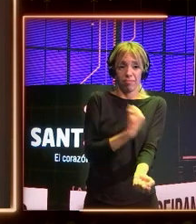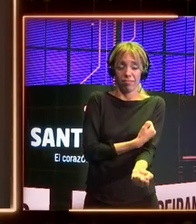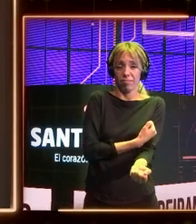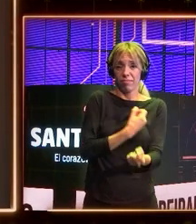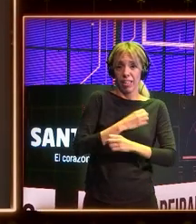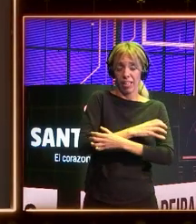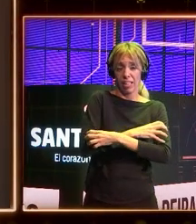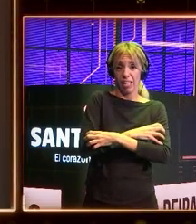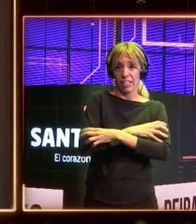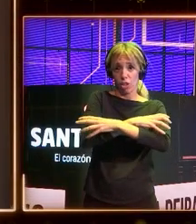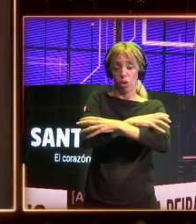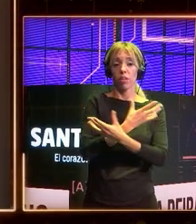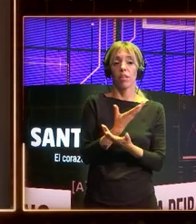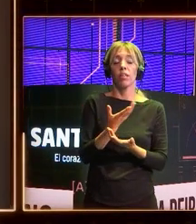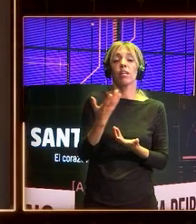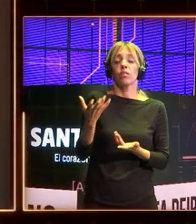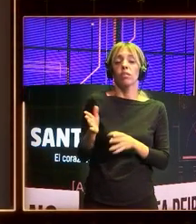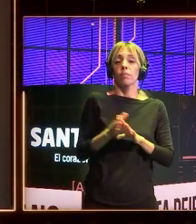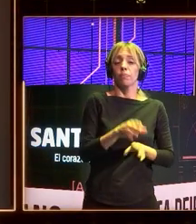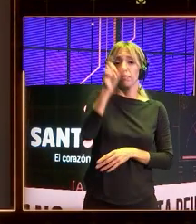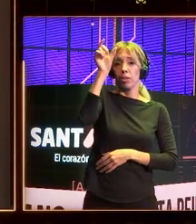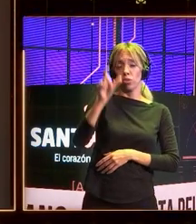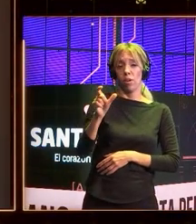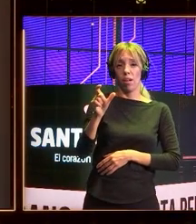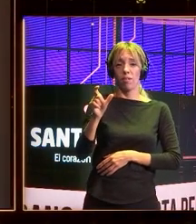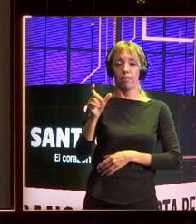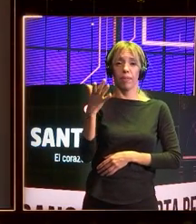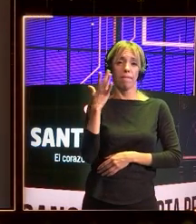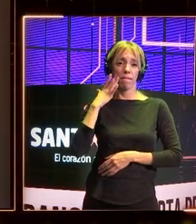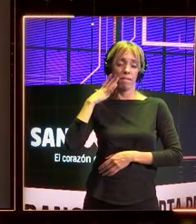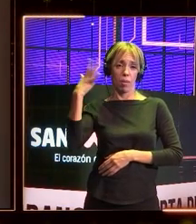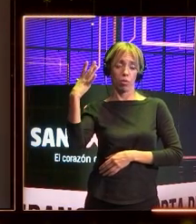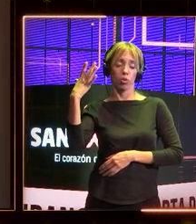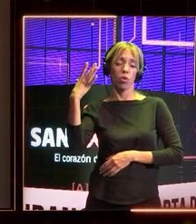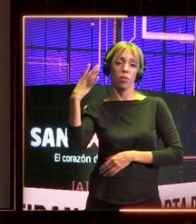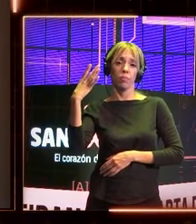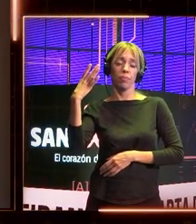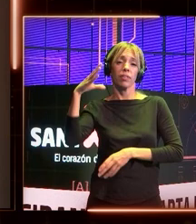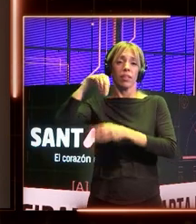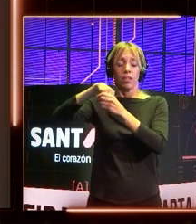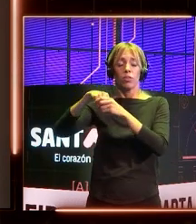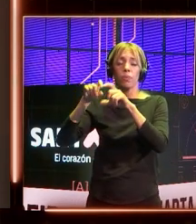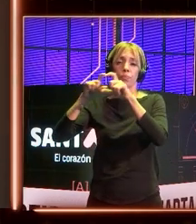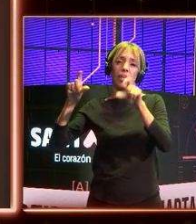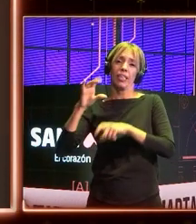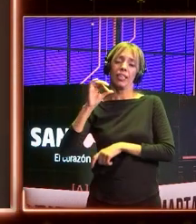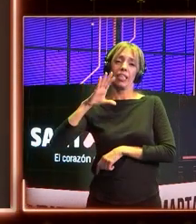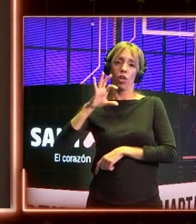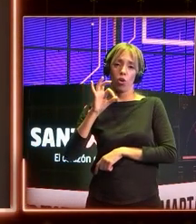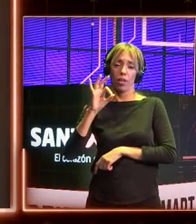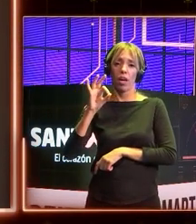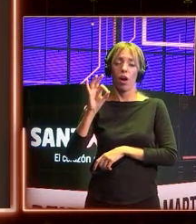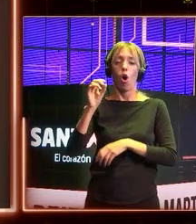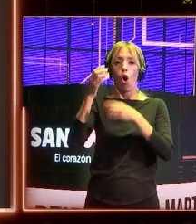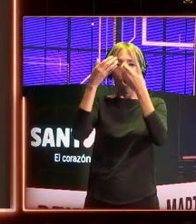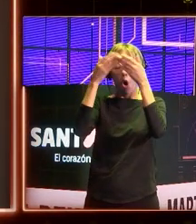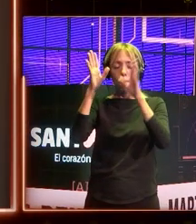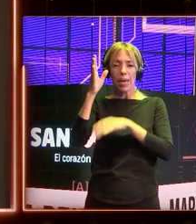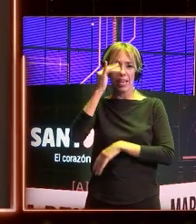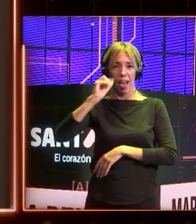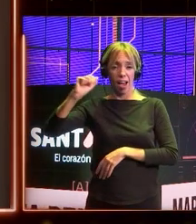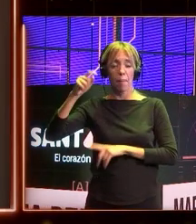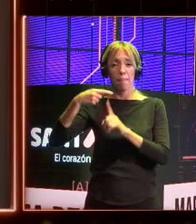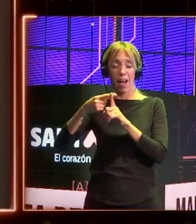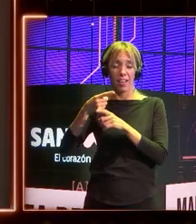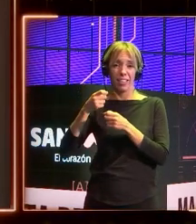pues como dice el principal poster boy de esta industria, CEO de OpenAI y papá de ChatGPT, yo